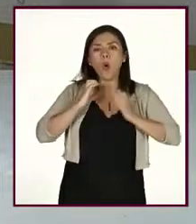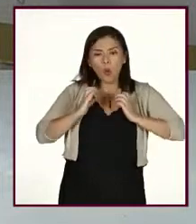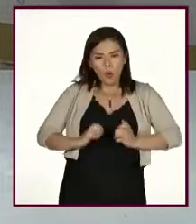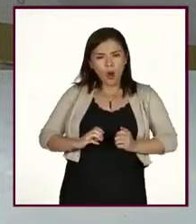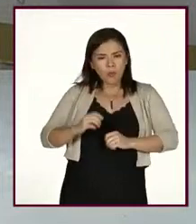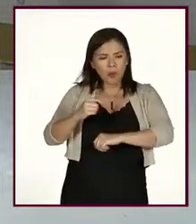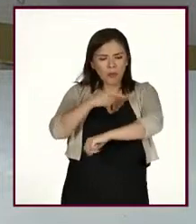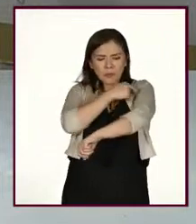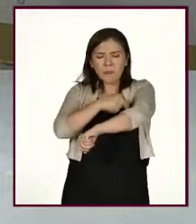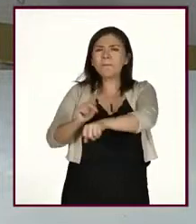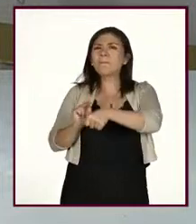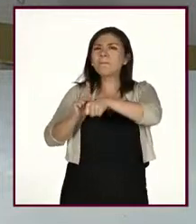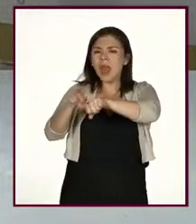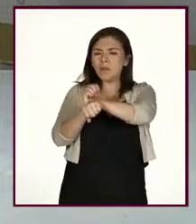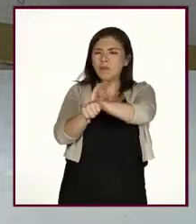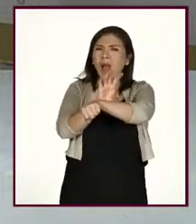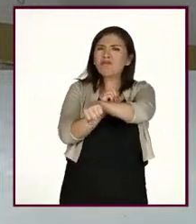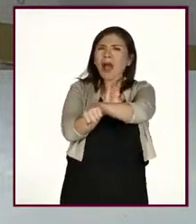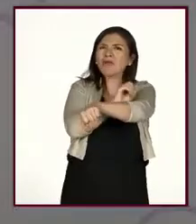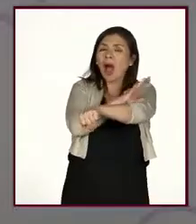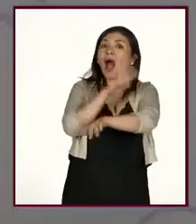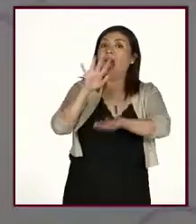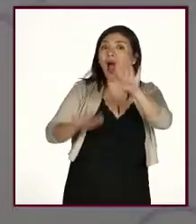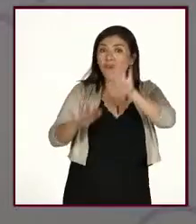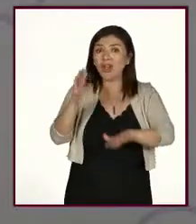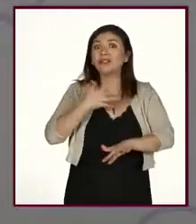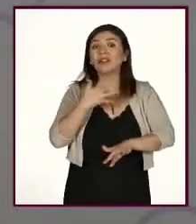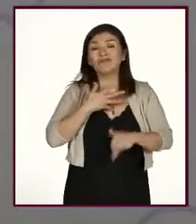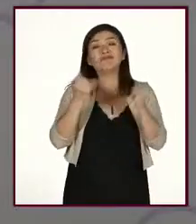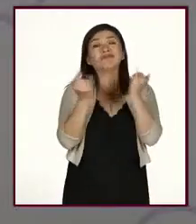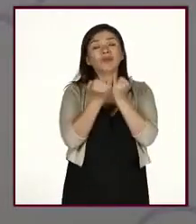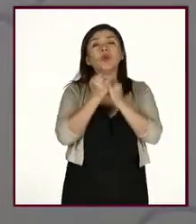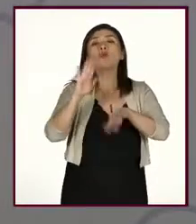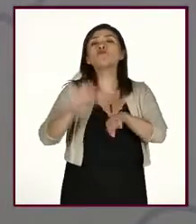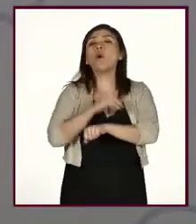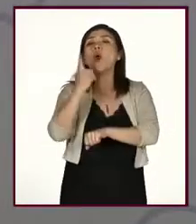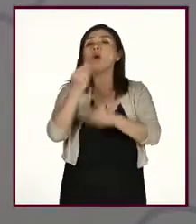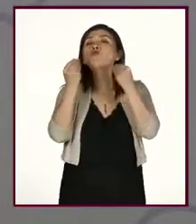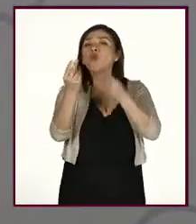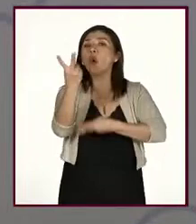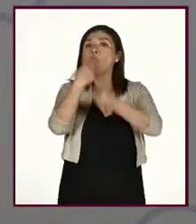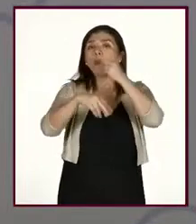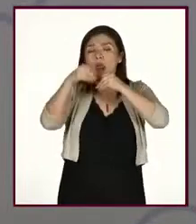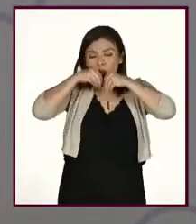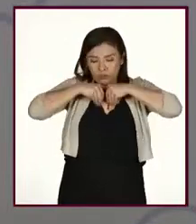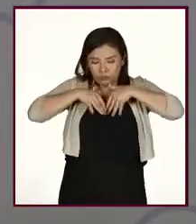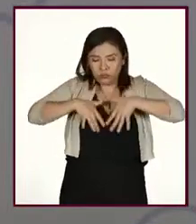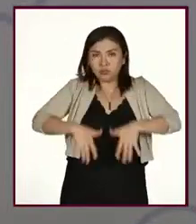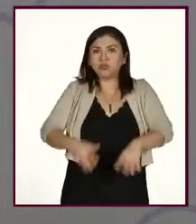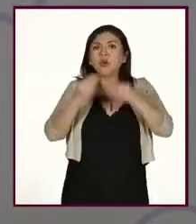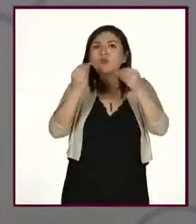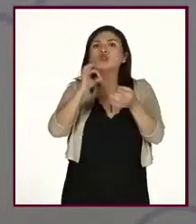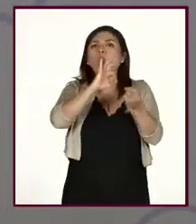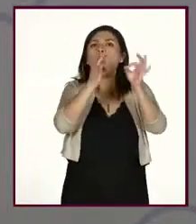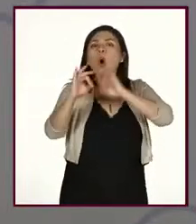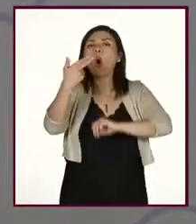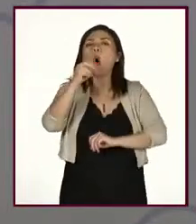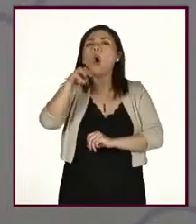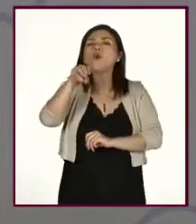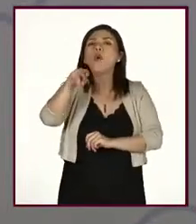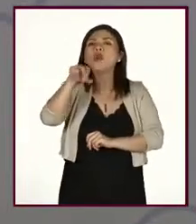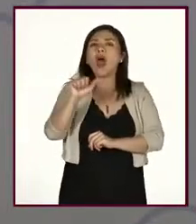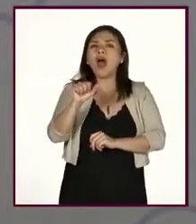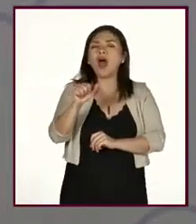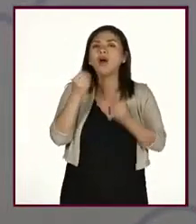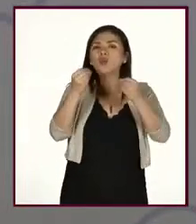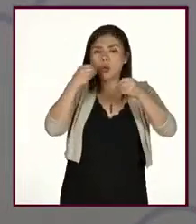¿no? Claro, sí, como comentamos, pues esta inundación, digamos, de hormonas del estrés nos afecta todo el cuerpo, ¿sí? ¿sí? Prácticamente todo